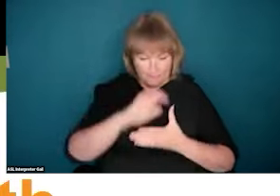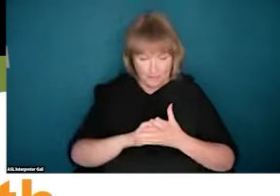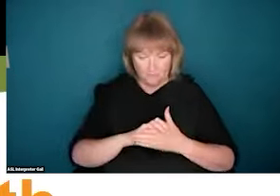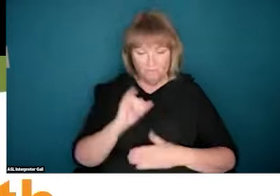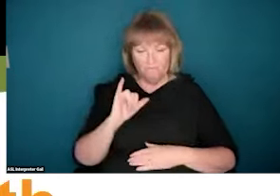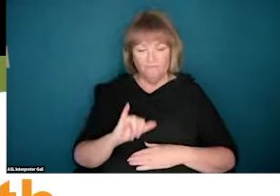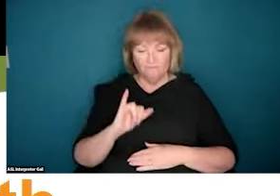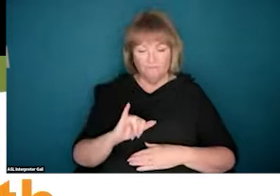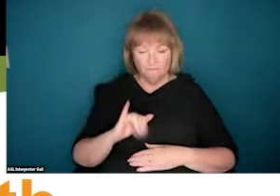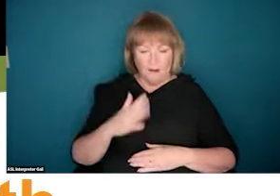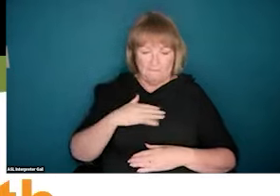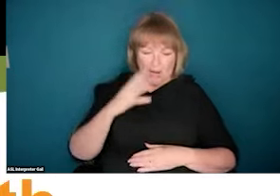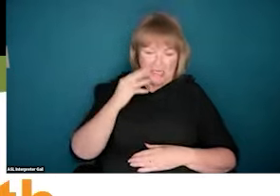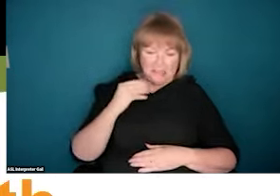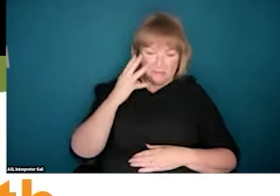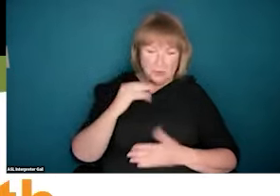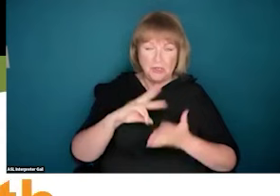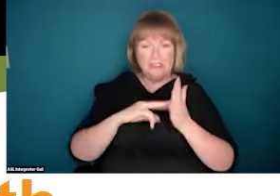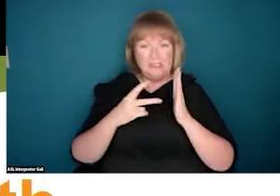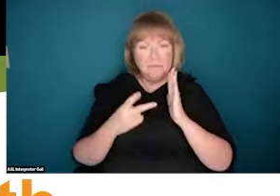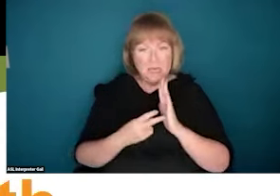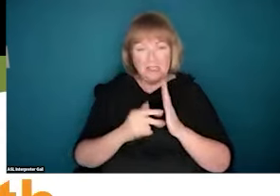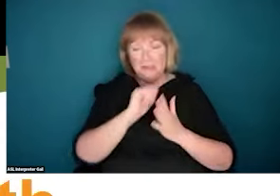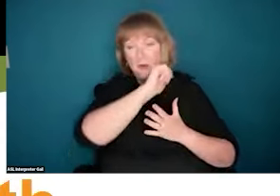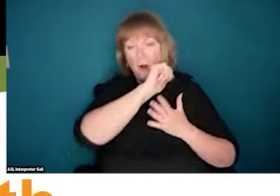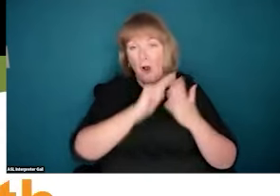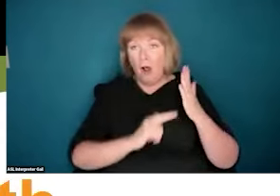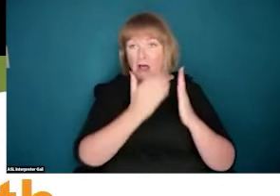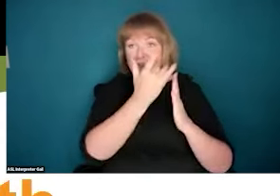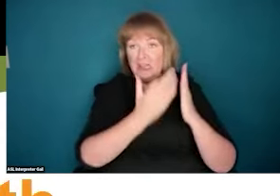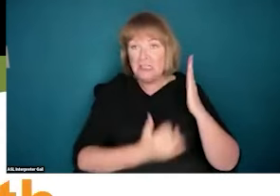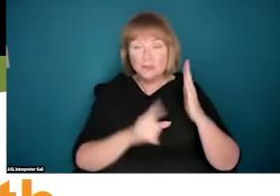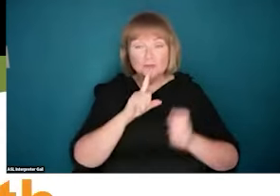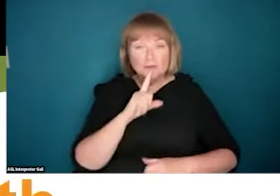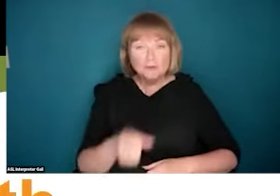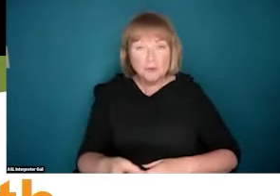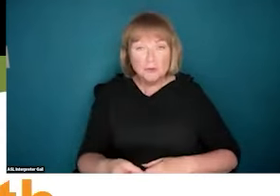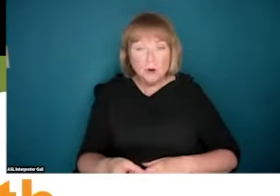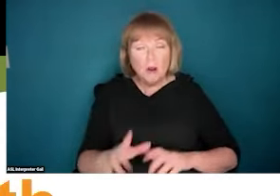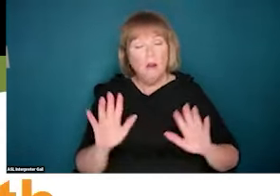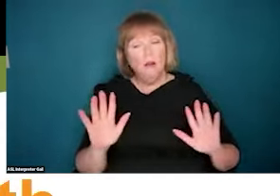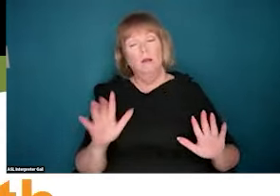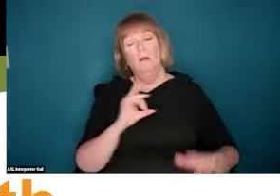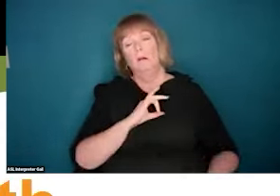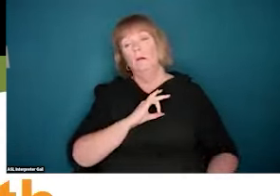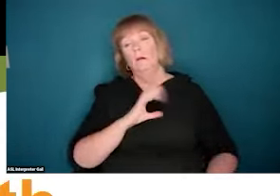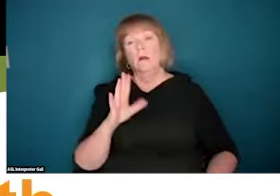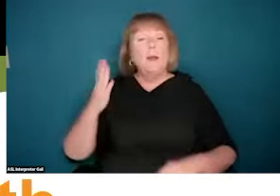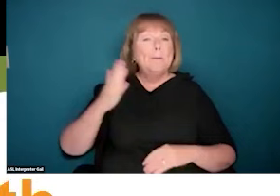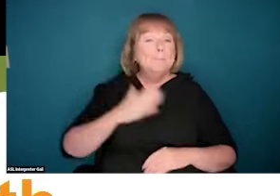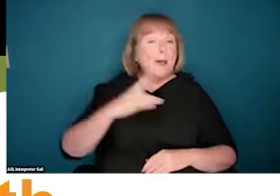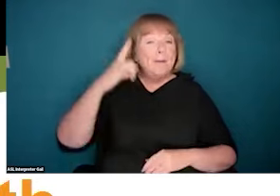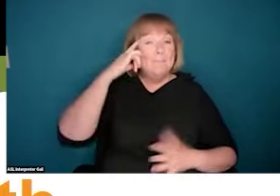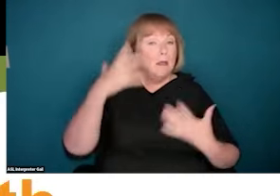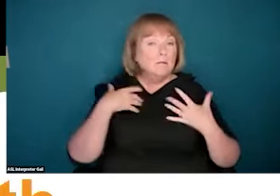negativo, si yo había tomado así como algo personal, que si yo tenía como, según pasado mi experiencia personal,